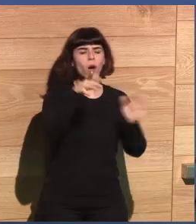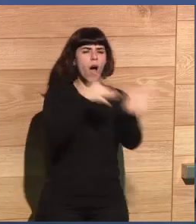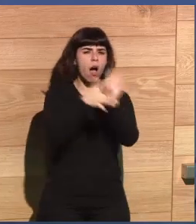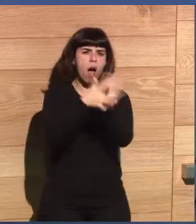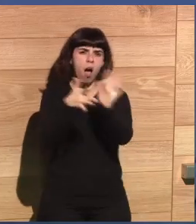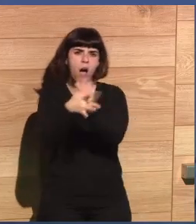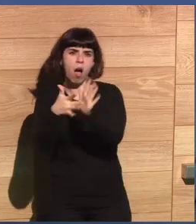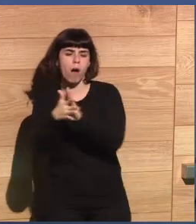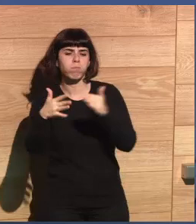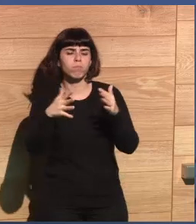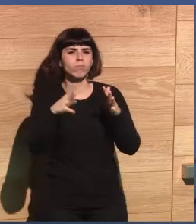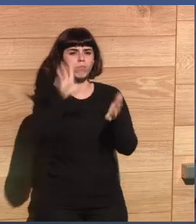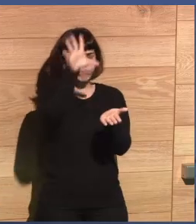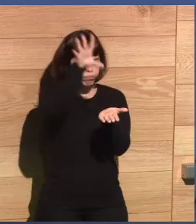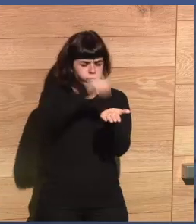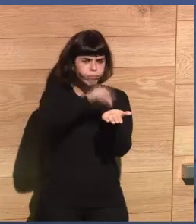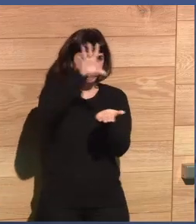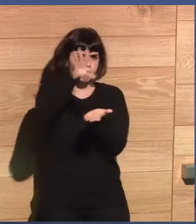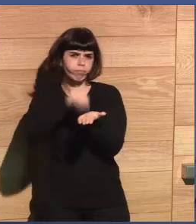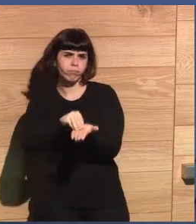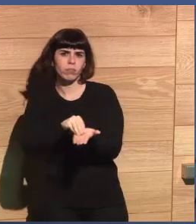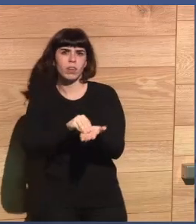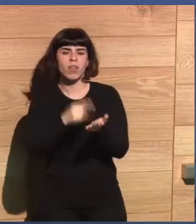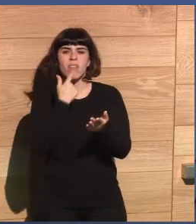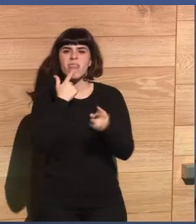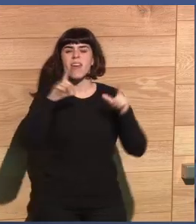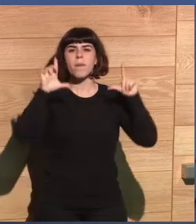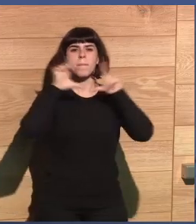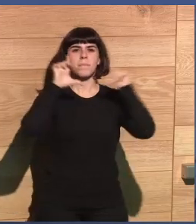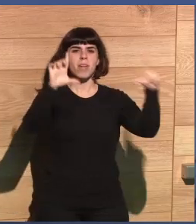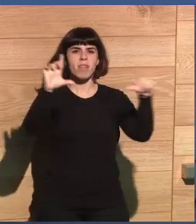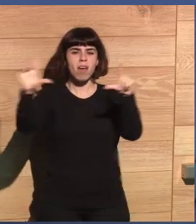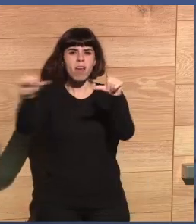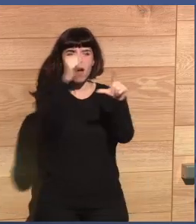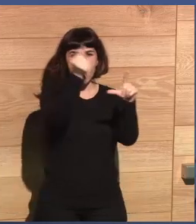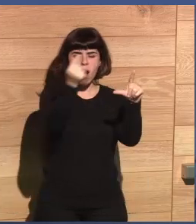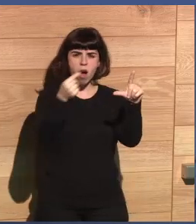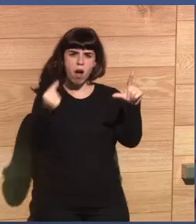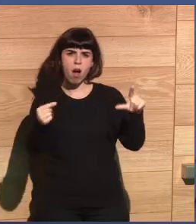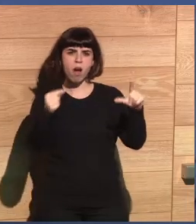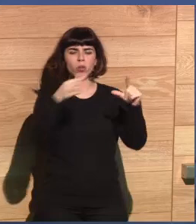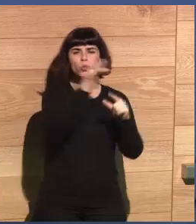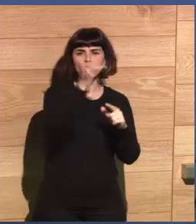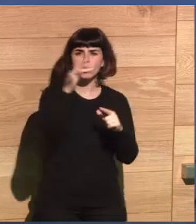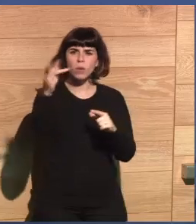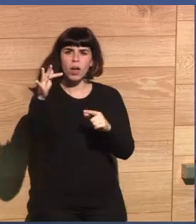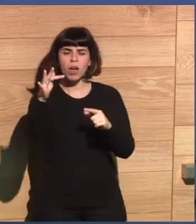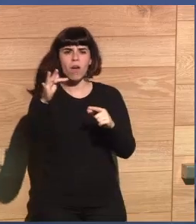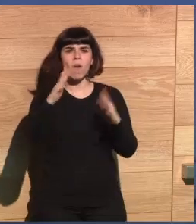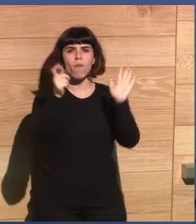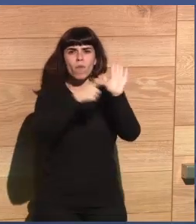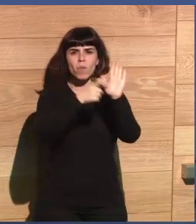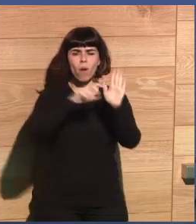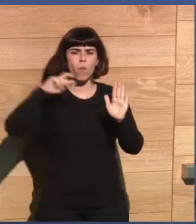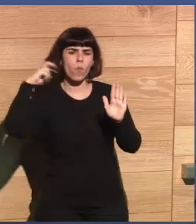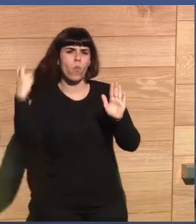explicaba. Nadie dijo que iba a ser fácil comprender pizarras y pizarras llenas de ecuaciones, de sumas y de larguísimas